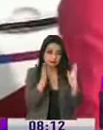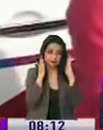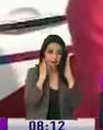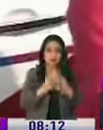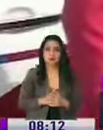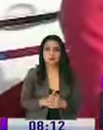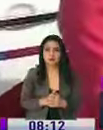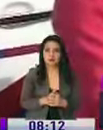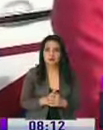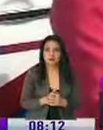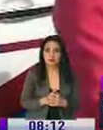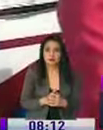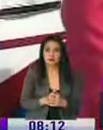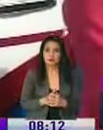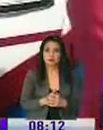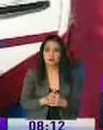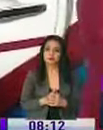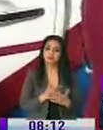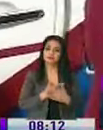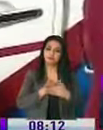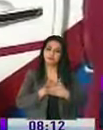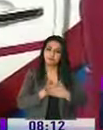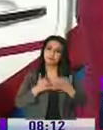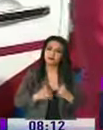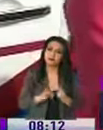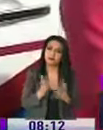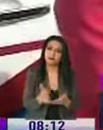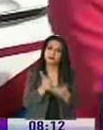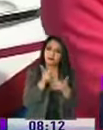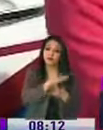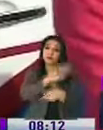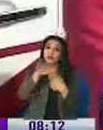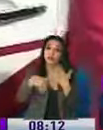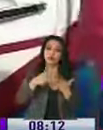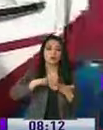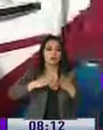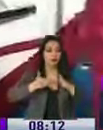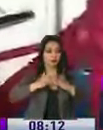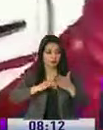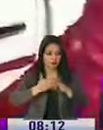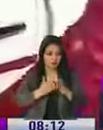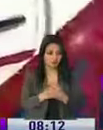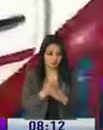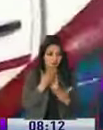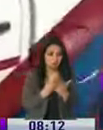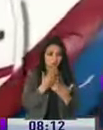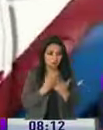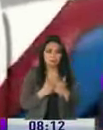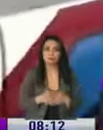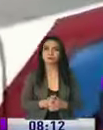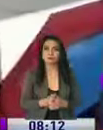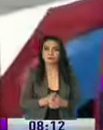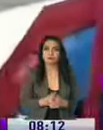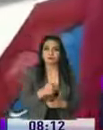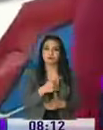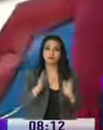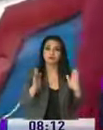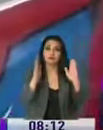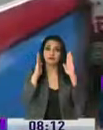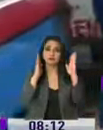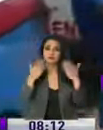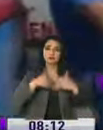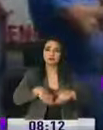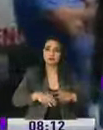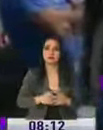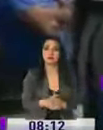Gracias. Y le ruego a Dios que les dé corazón para que sigan ayudando a todas las personas necesitadas. Muchas gracias, vecina. Y escuchamos entonces, estas son